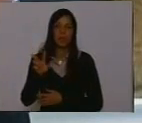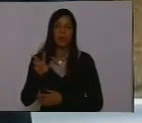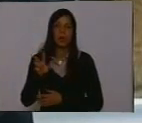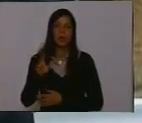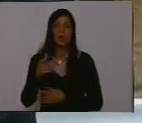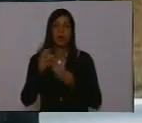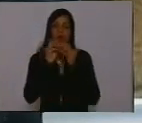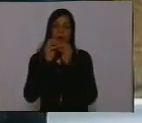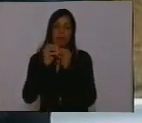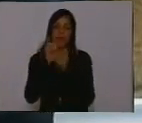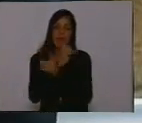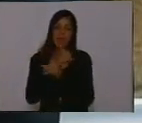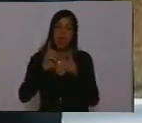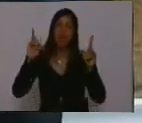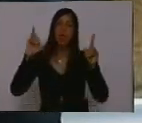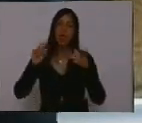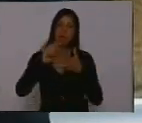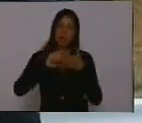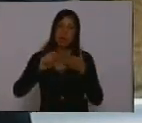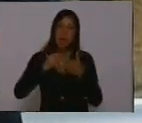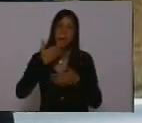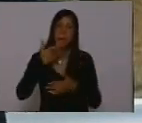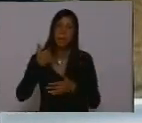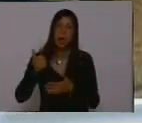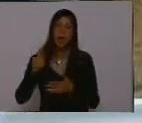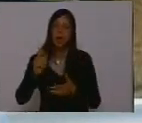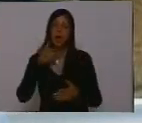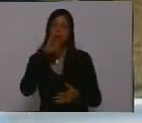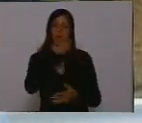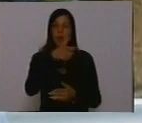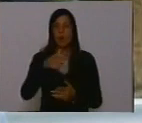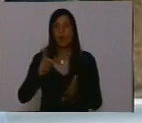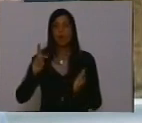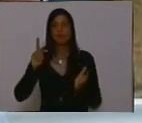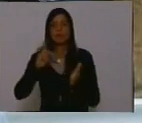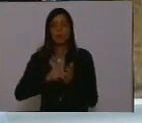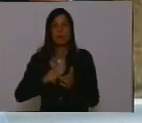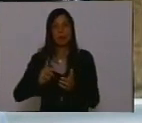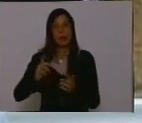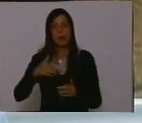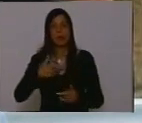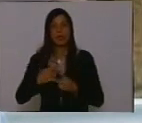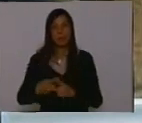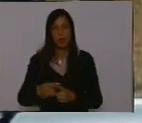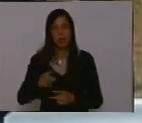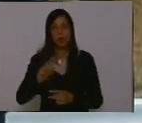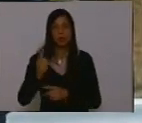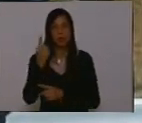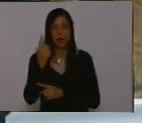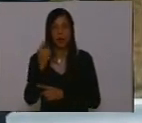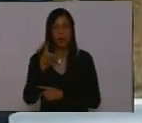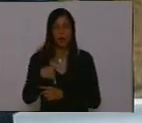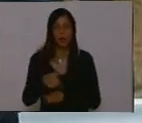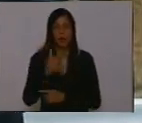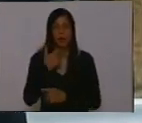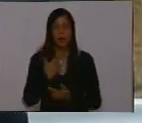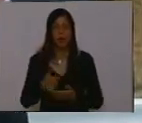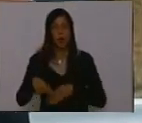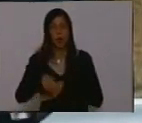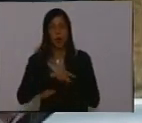mejor democracia participativa y protagónica, que ya no solo pase al